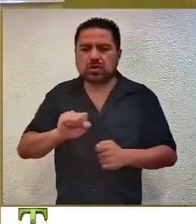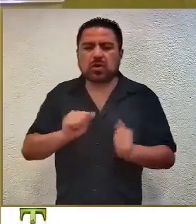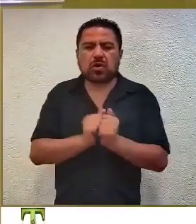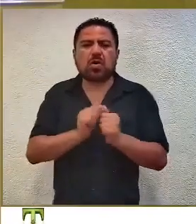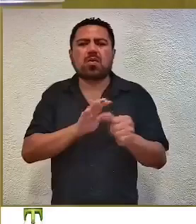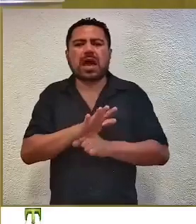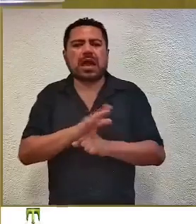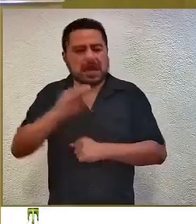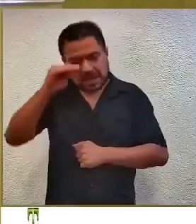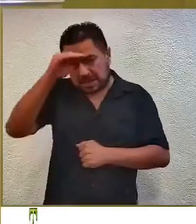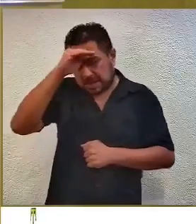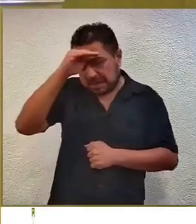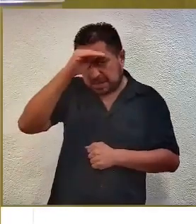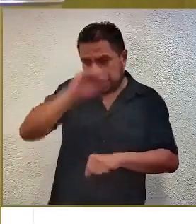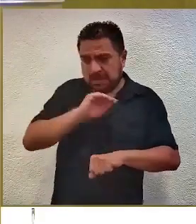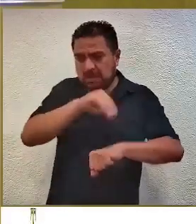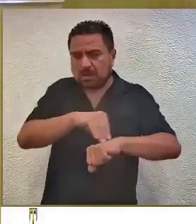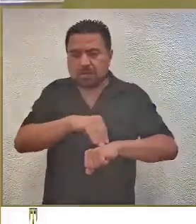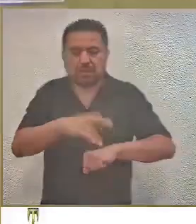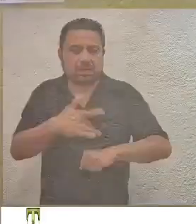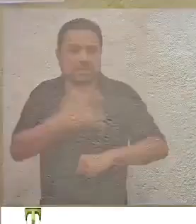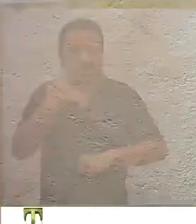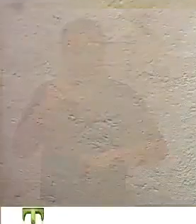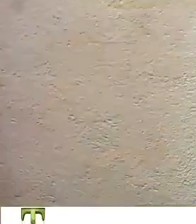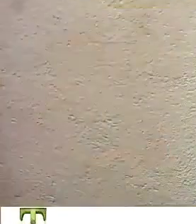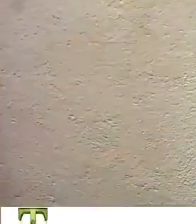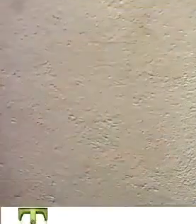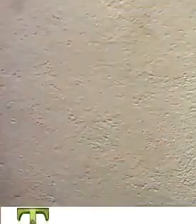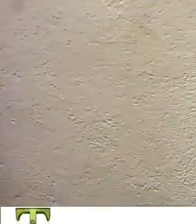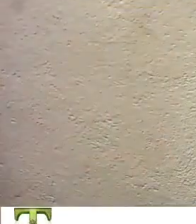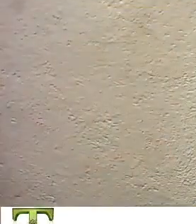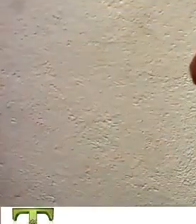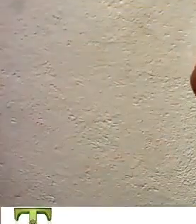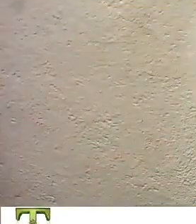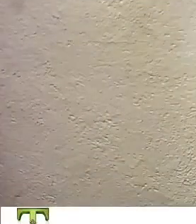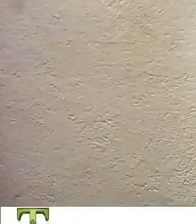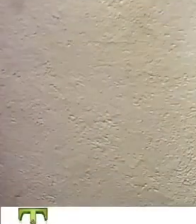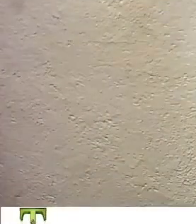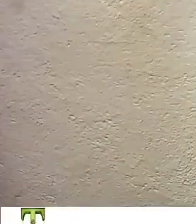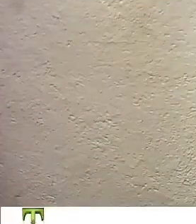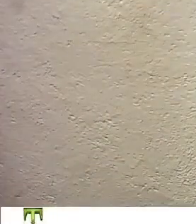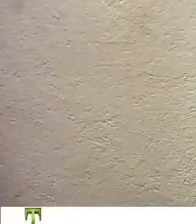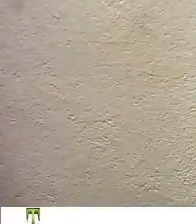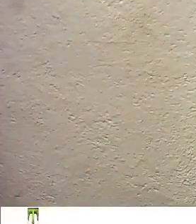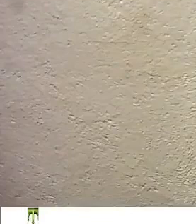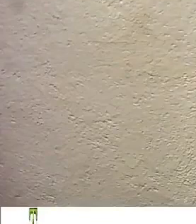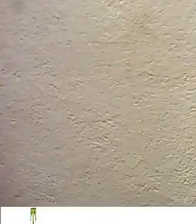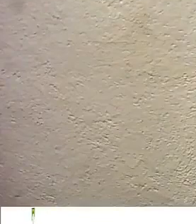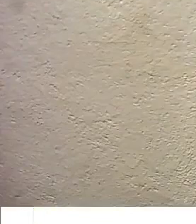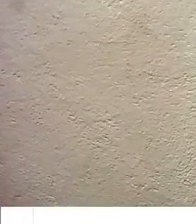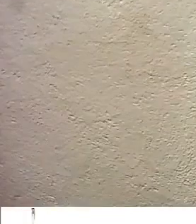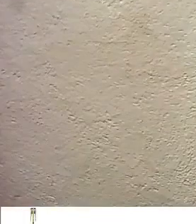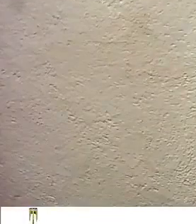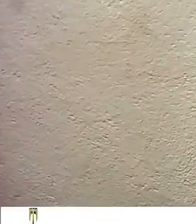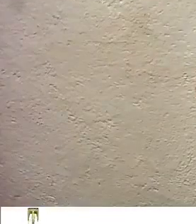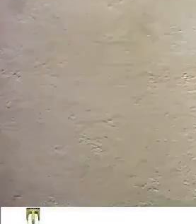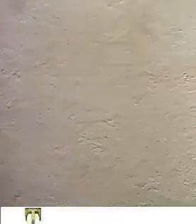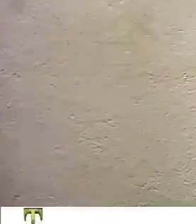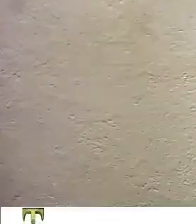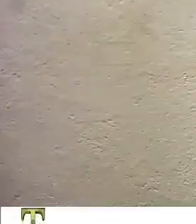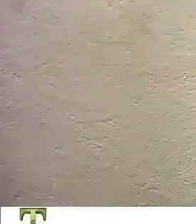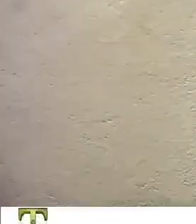las consideraciones expuestas en el considerando segundo de la presente resolución. Es la cuenta, magistrada presidenta, magistradas, magistrado.